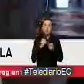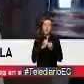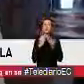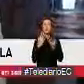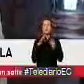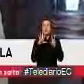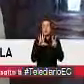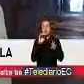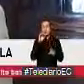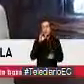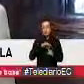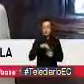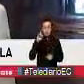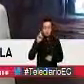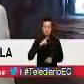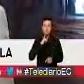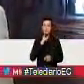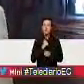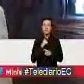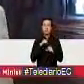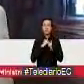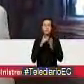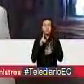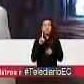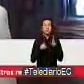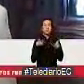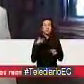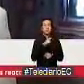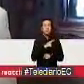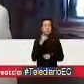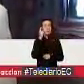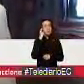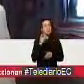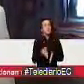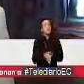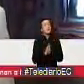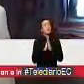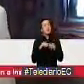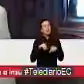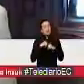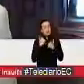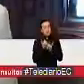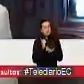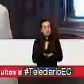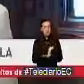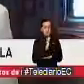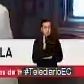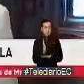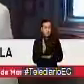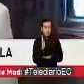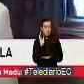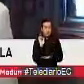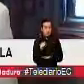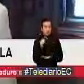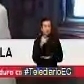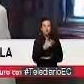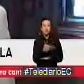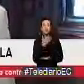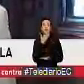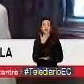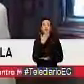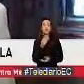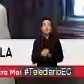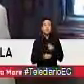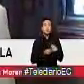votos. Si el juez considera que existen los elementos suficientes como para pedirle a la Asamblea Nacional el levantamiento de la